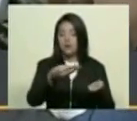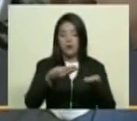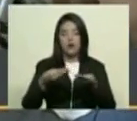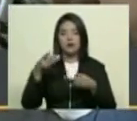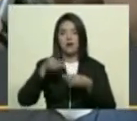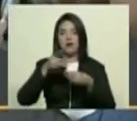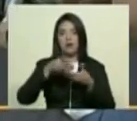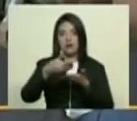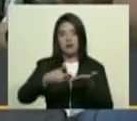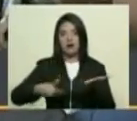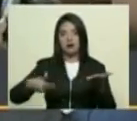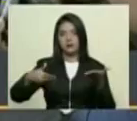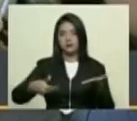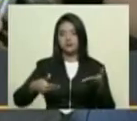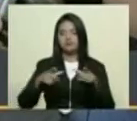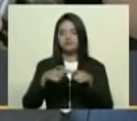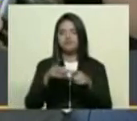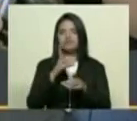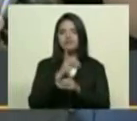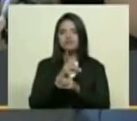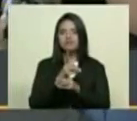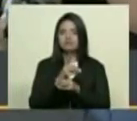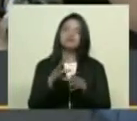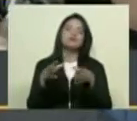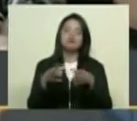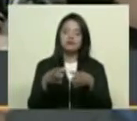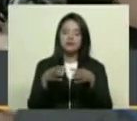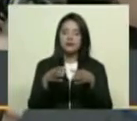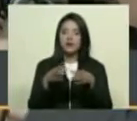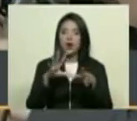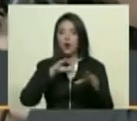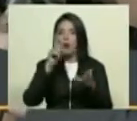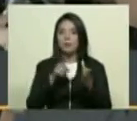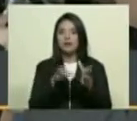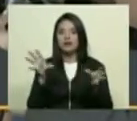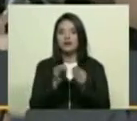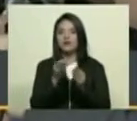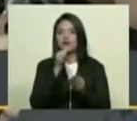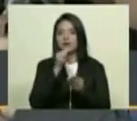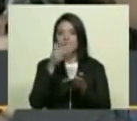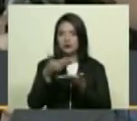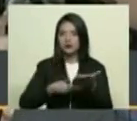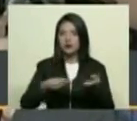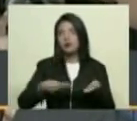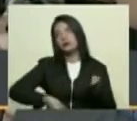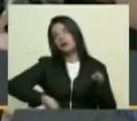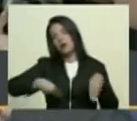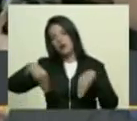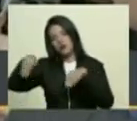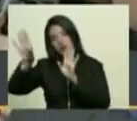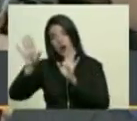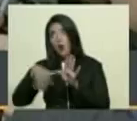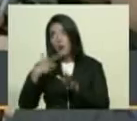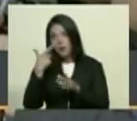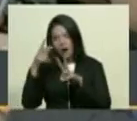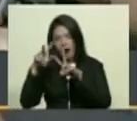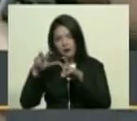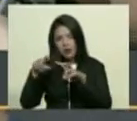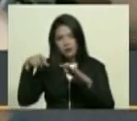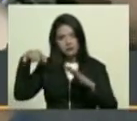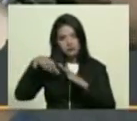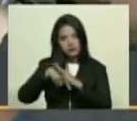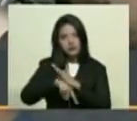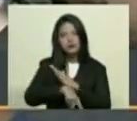entregadas en un cid y con la base de datos de los electores yo se la llevan ellos está la pueden analizar y profundizar